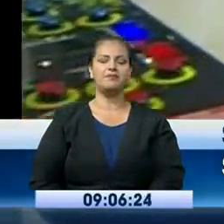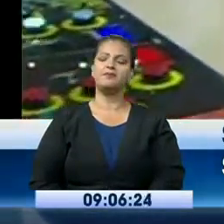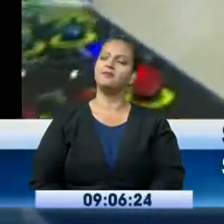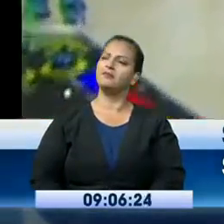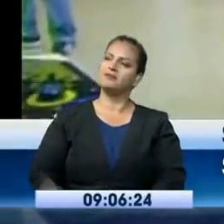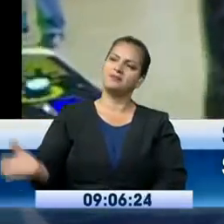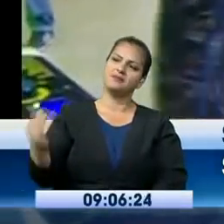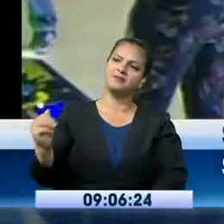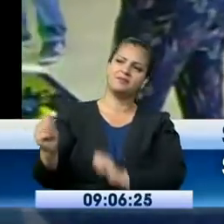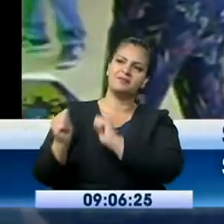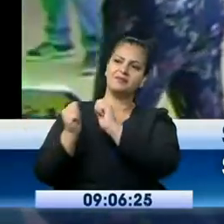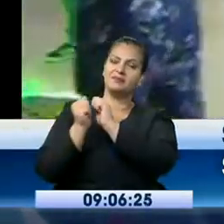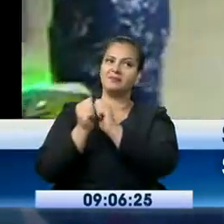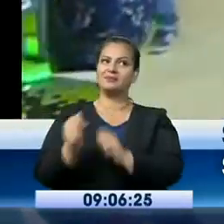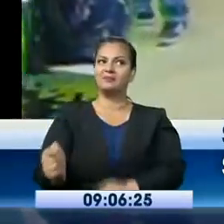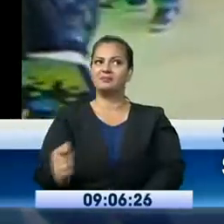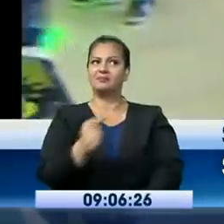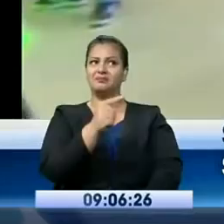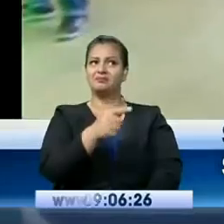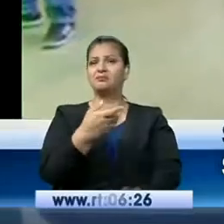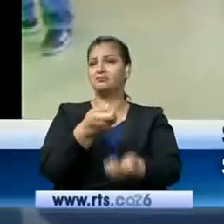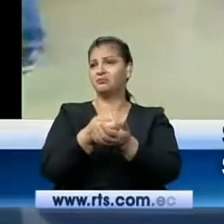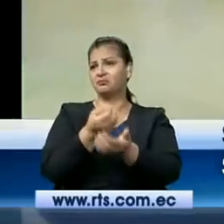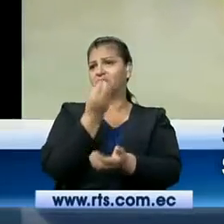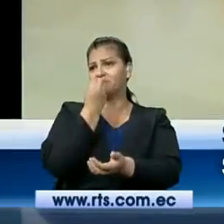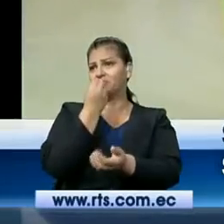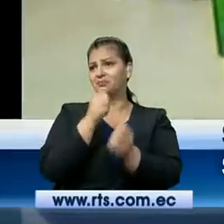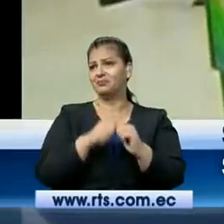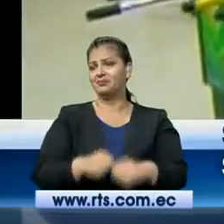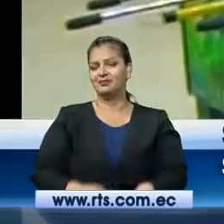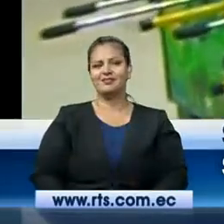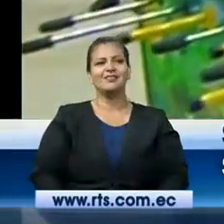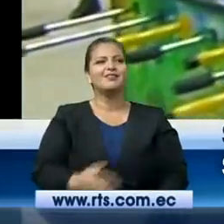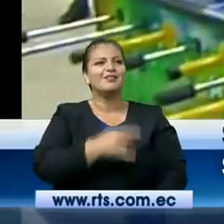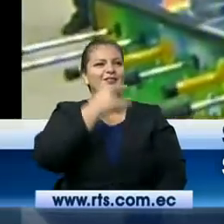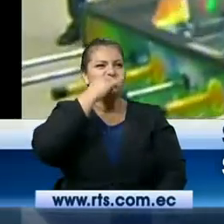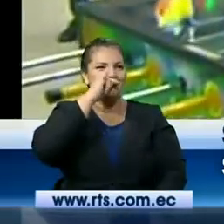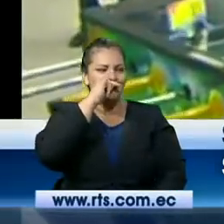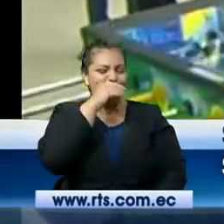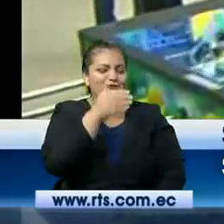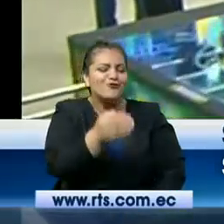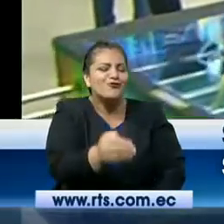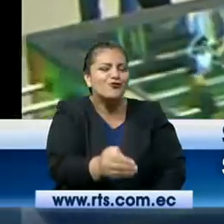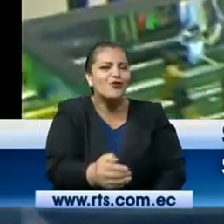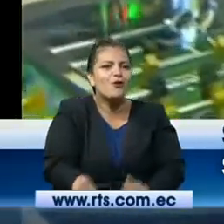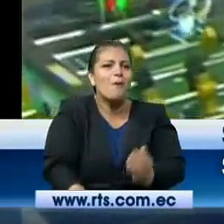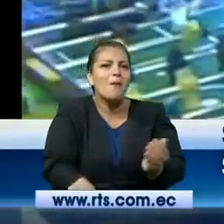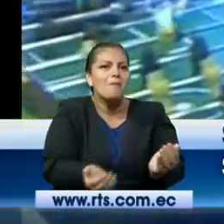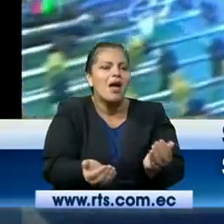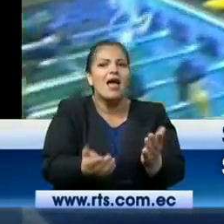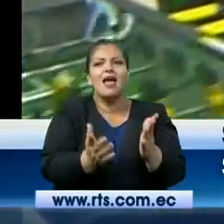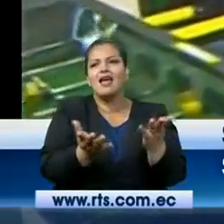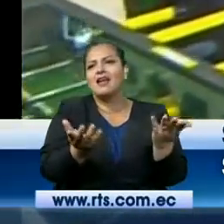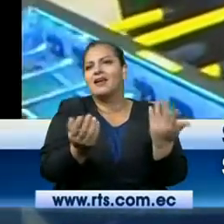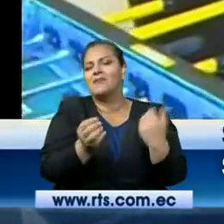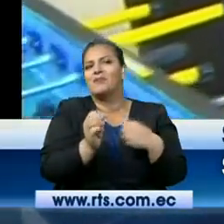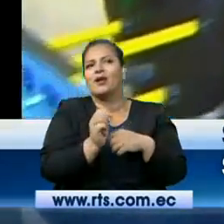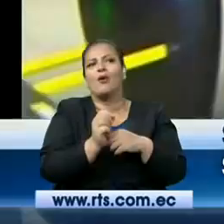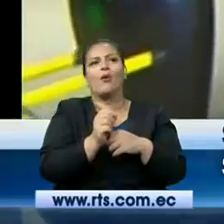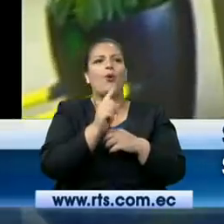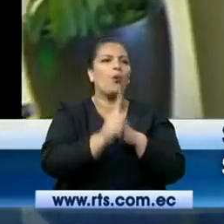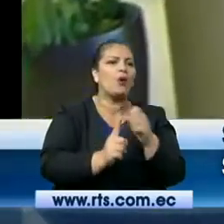comidas hay un área para los más pequeñitos cuentos no se respetaría un área especial para niños de 0 a 5 años que es un área súper suave